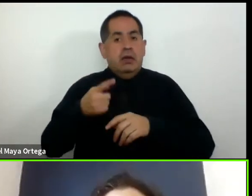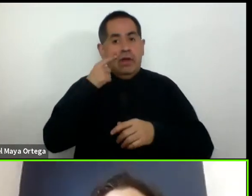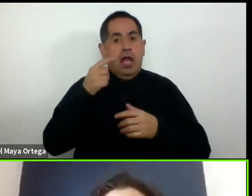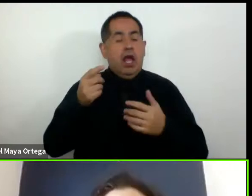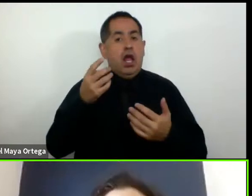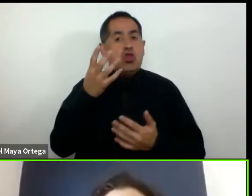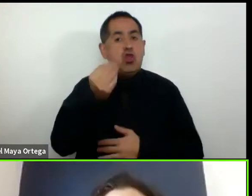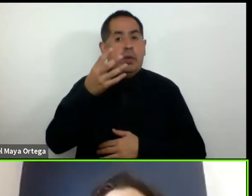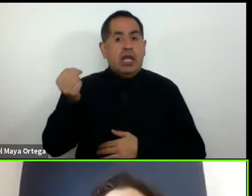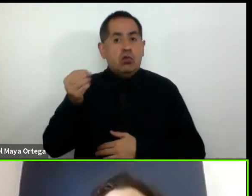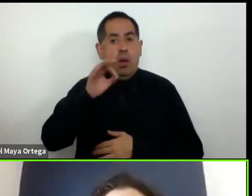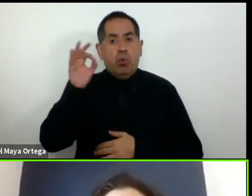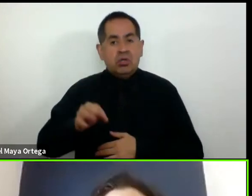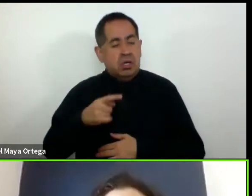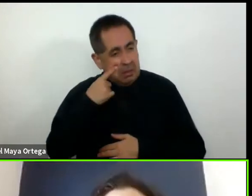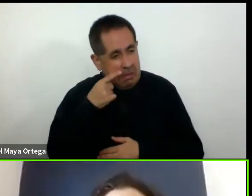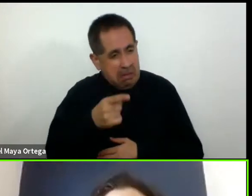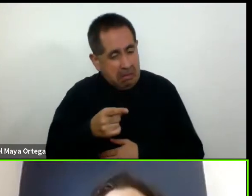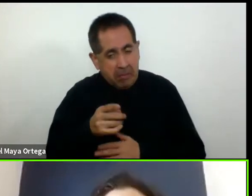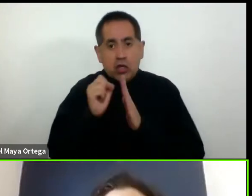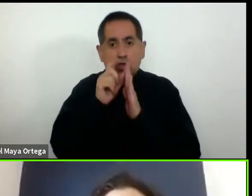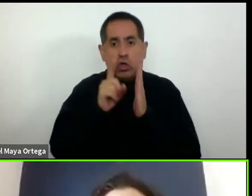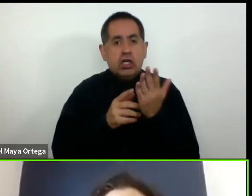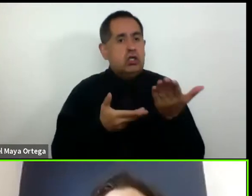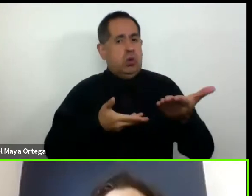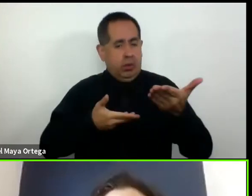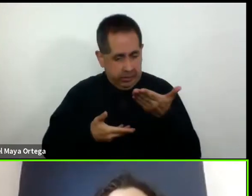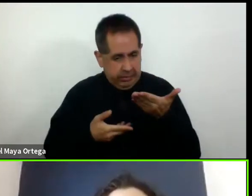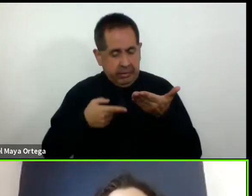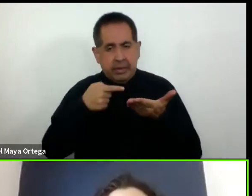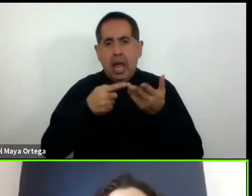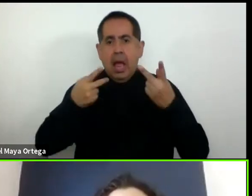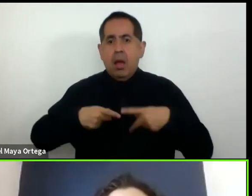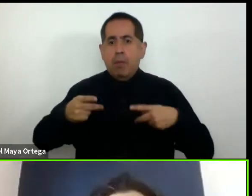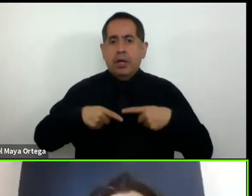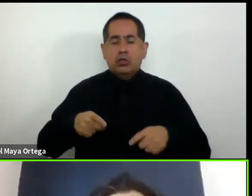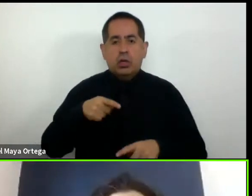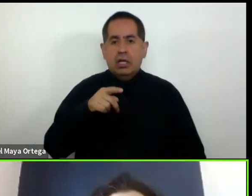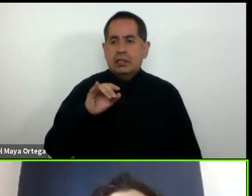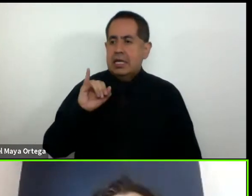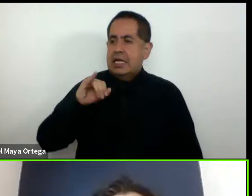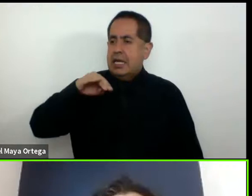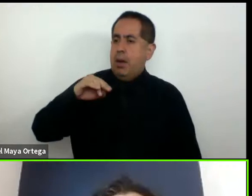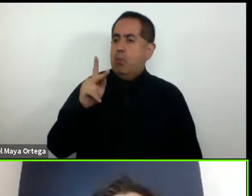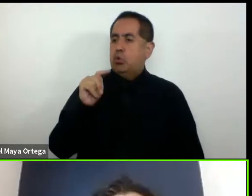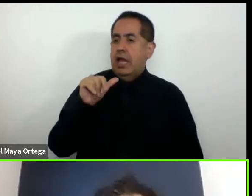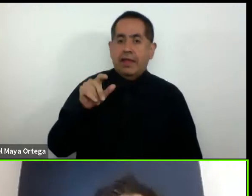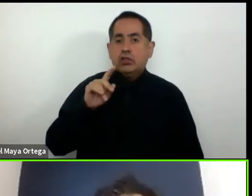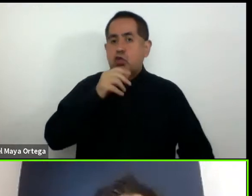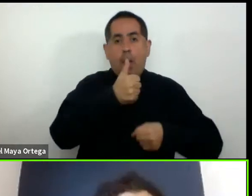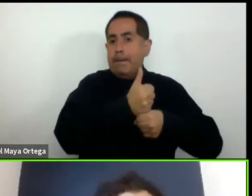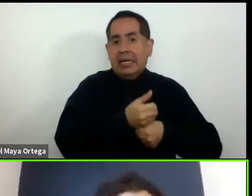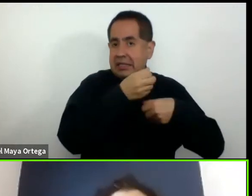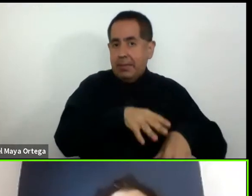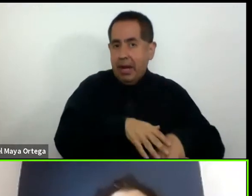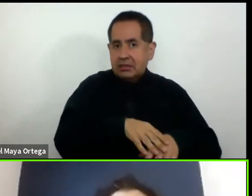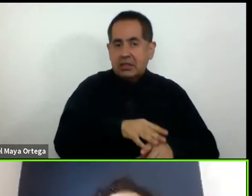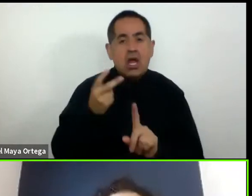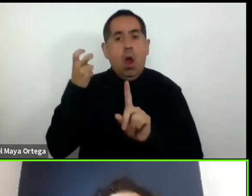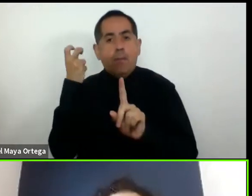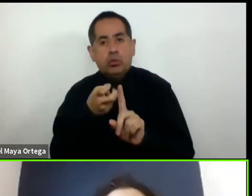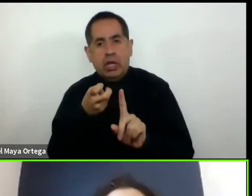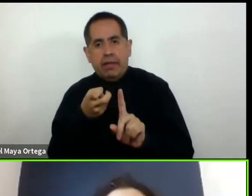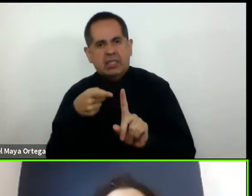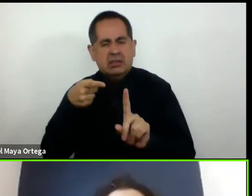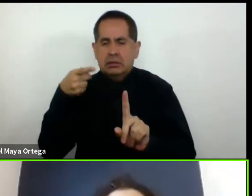99% de los casos, las solicitudes que se nos han hecho son de personas imputadas, no de víctimas. Y eso nos hace